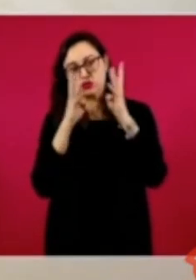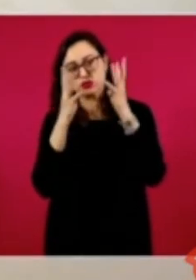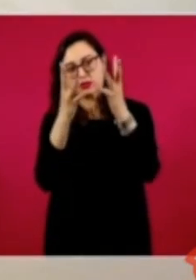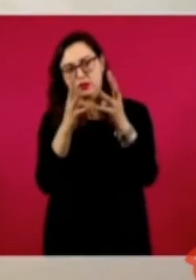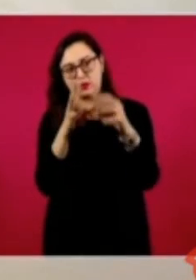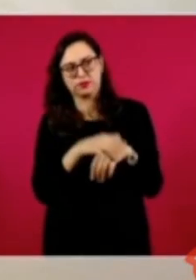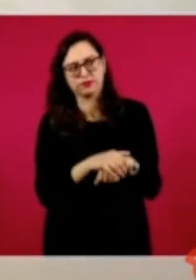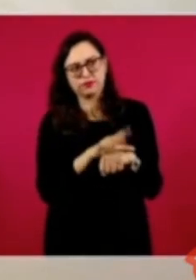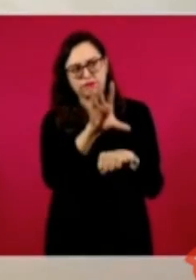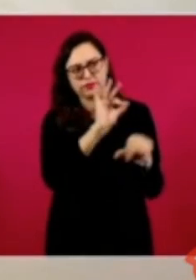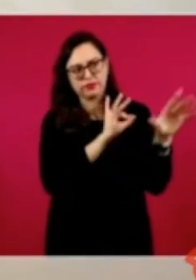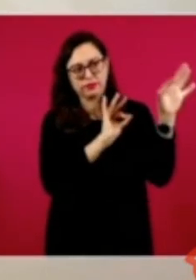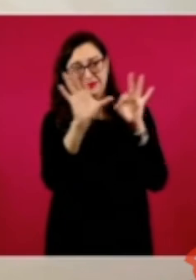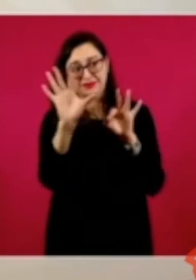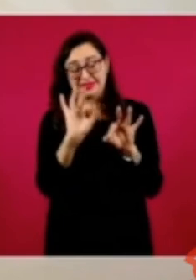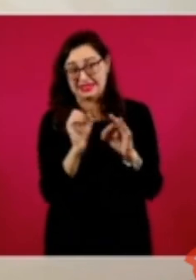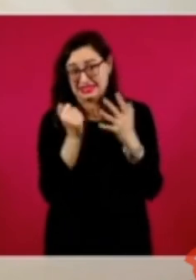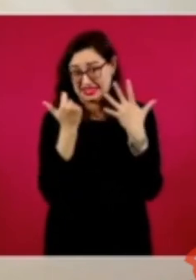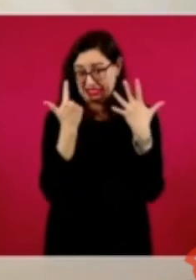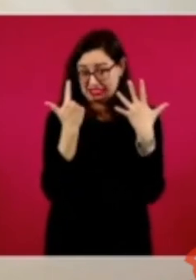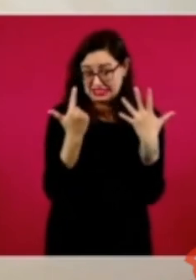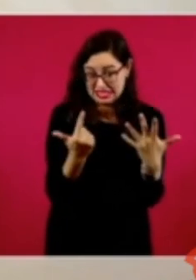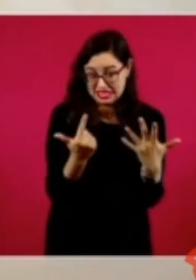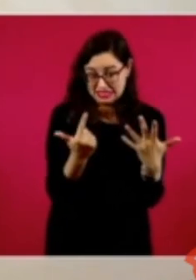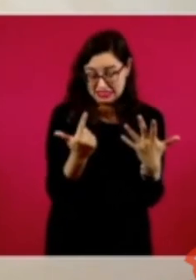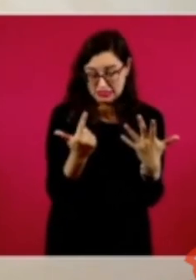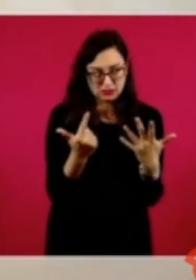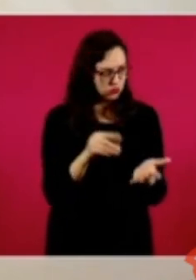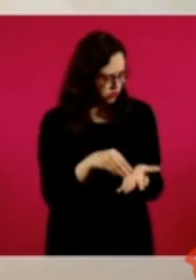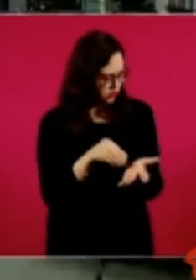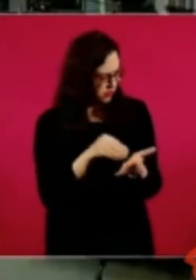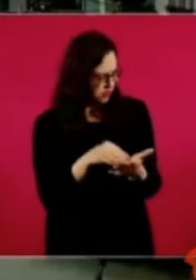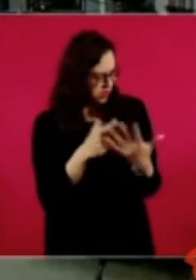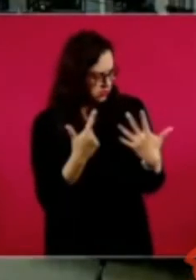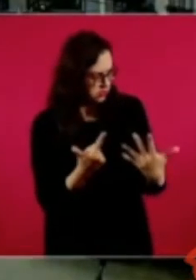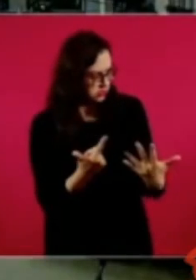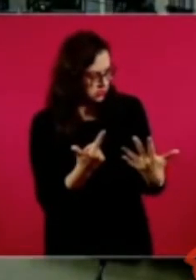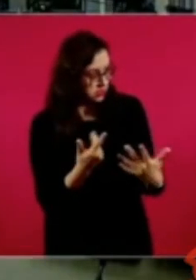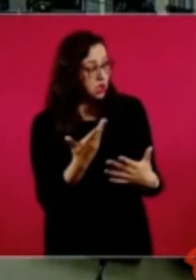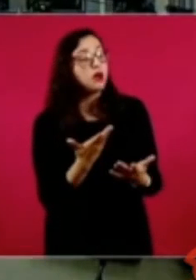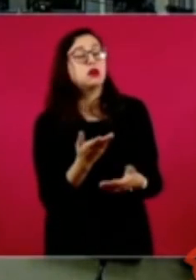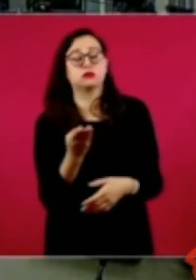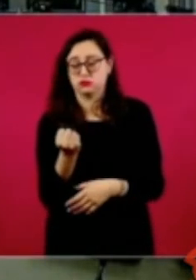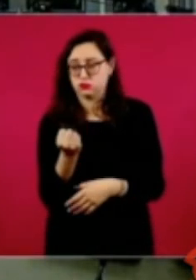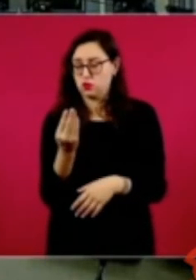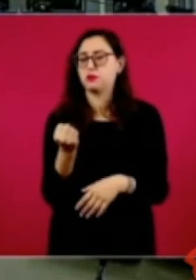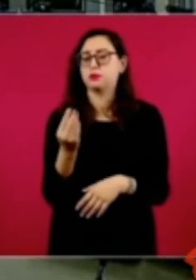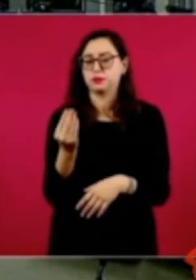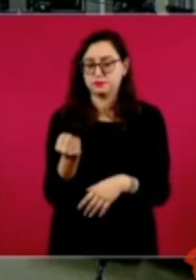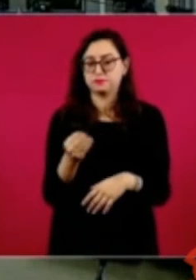Creo que eran 7 entonces. ¿Siguen siendo 7? 9.